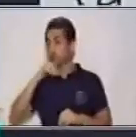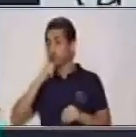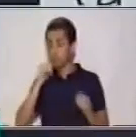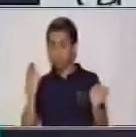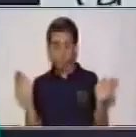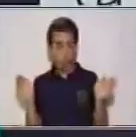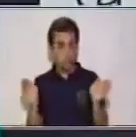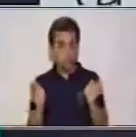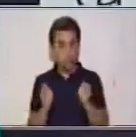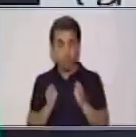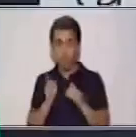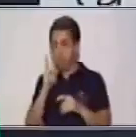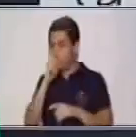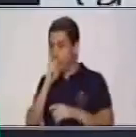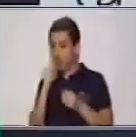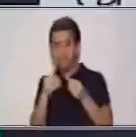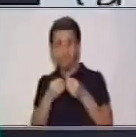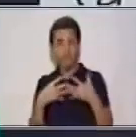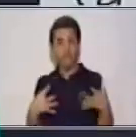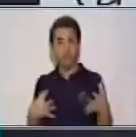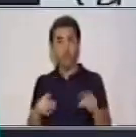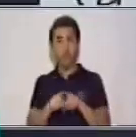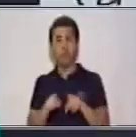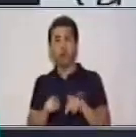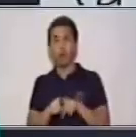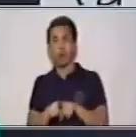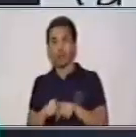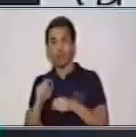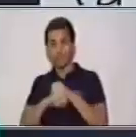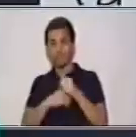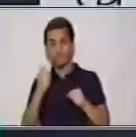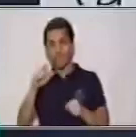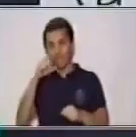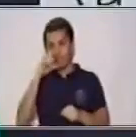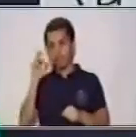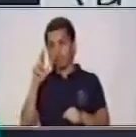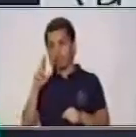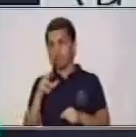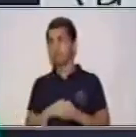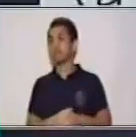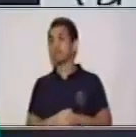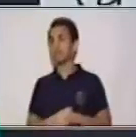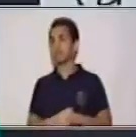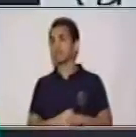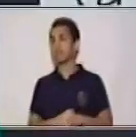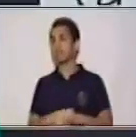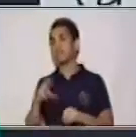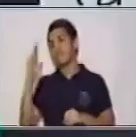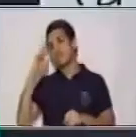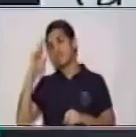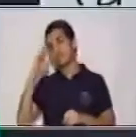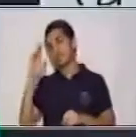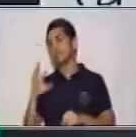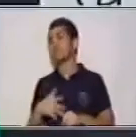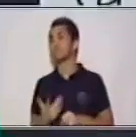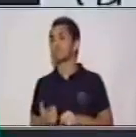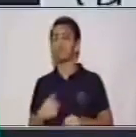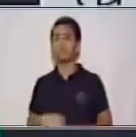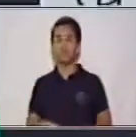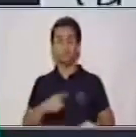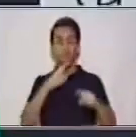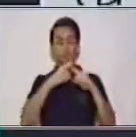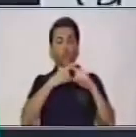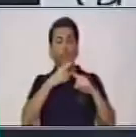reducir, no tienen factores iguales. Vamos entonces ahora a recordar multiplicación de